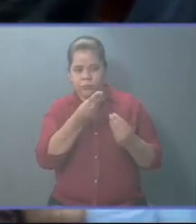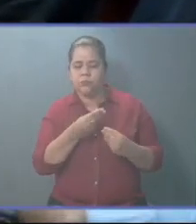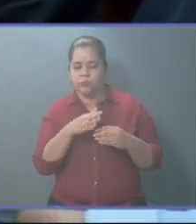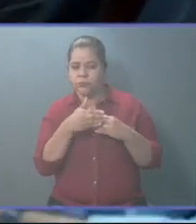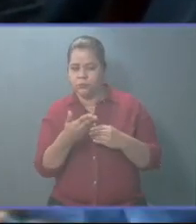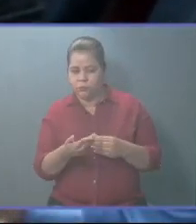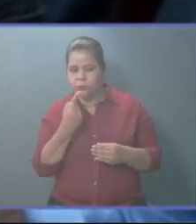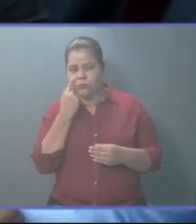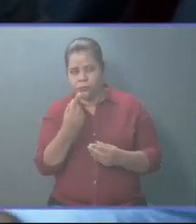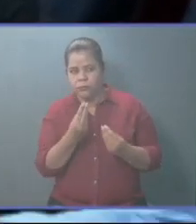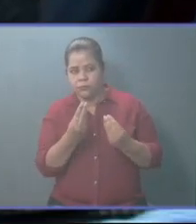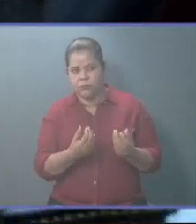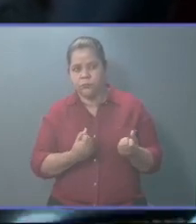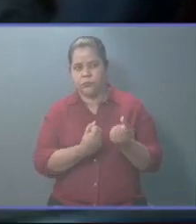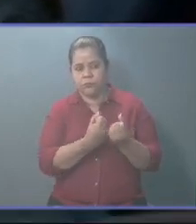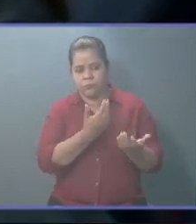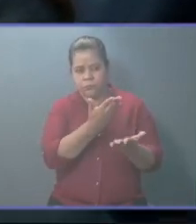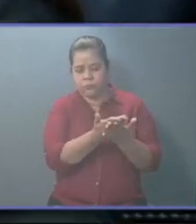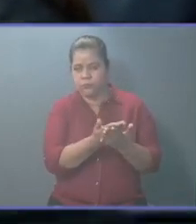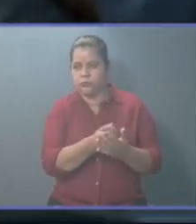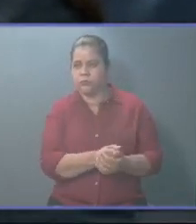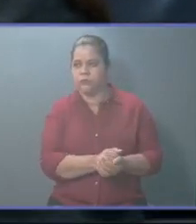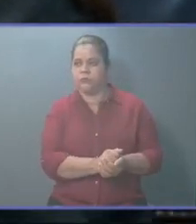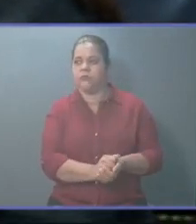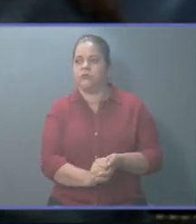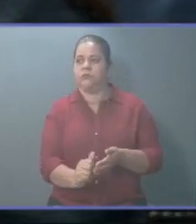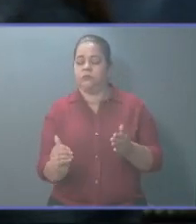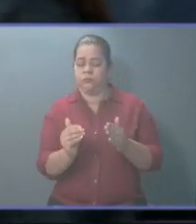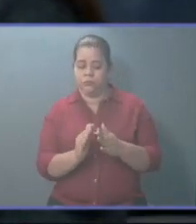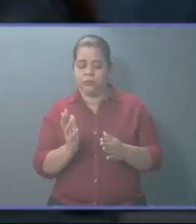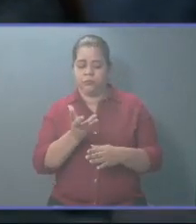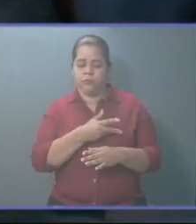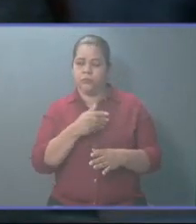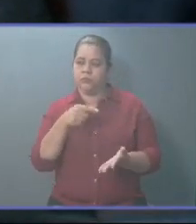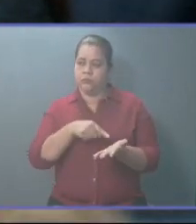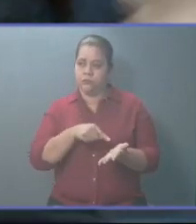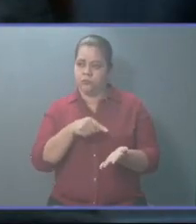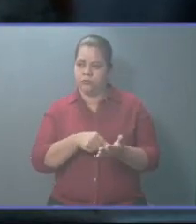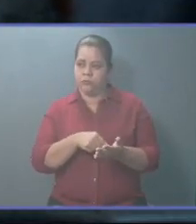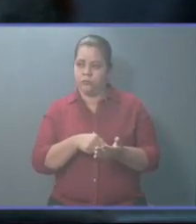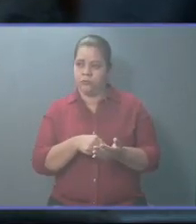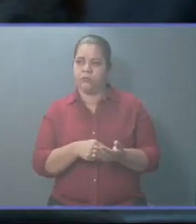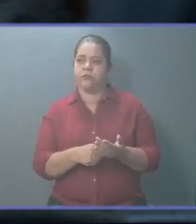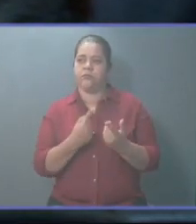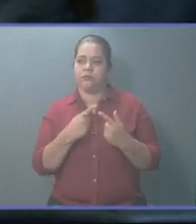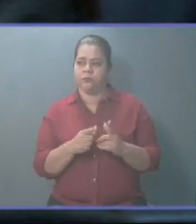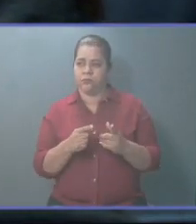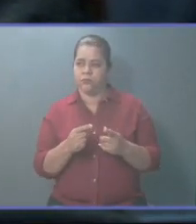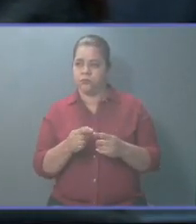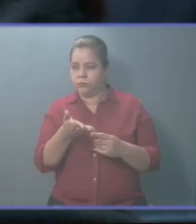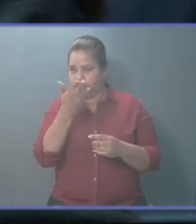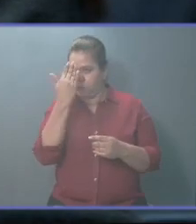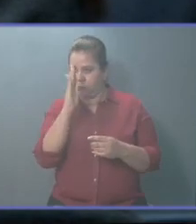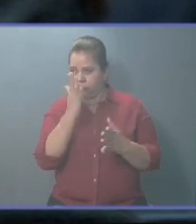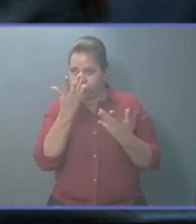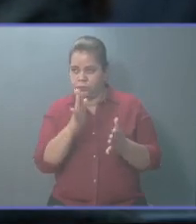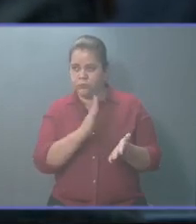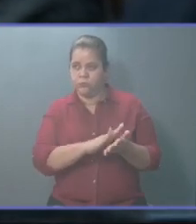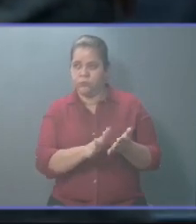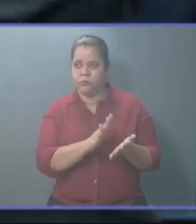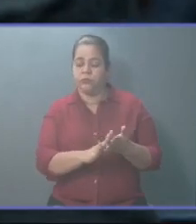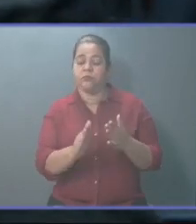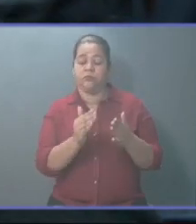a ver en qué podemos contribuir, ¿verdad? Porque hay una deuda que se les tiene, que todavía, no sé si ya les pagaron, que había un